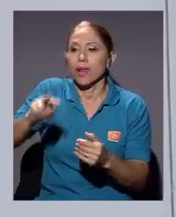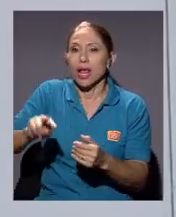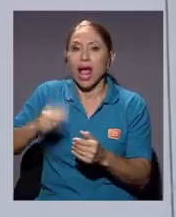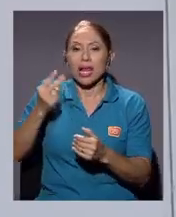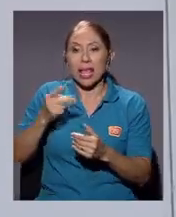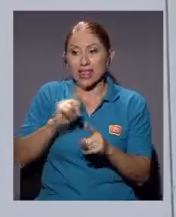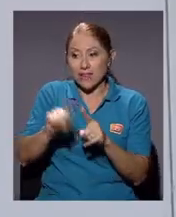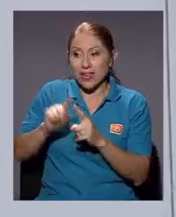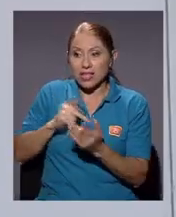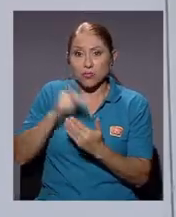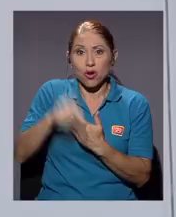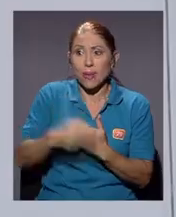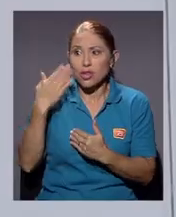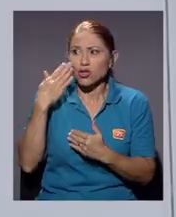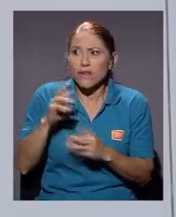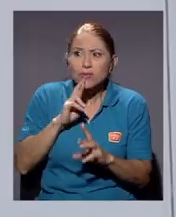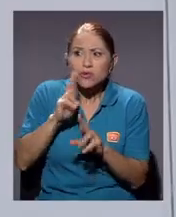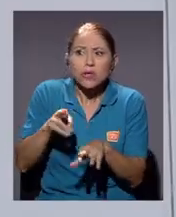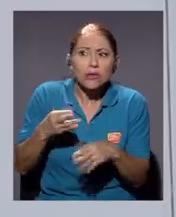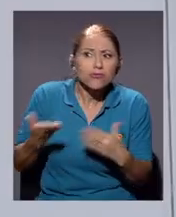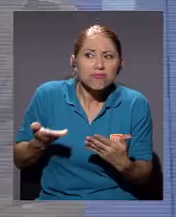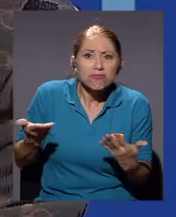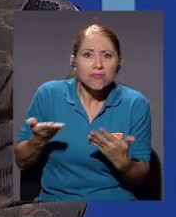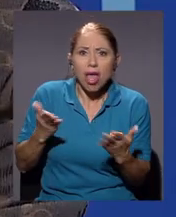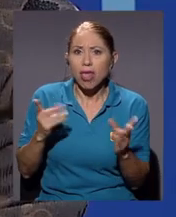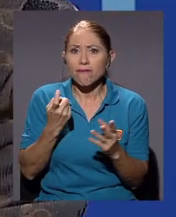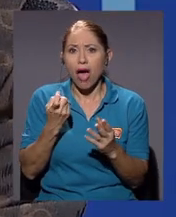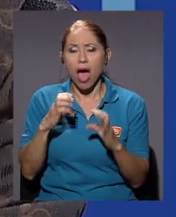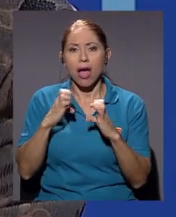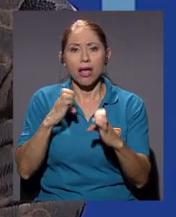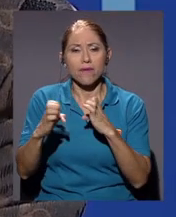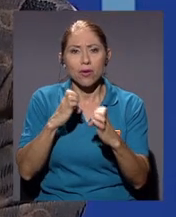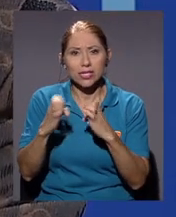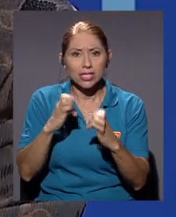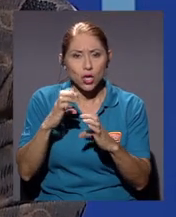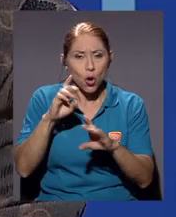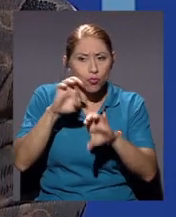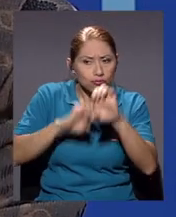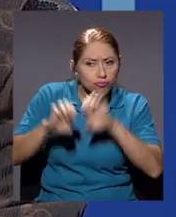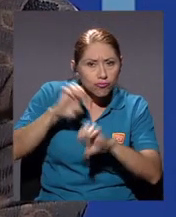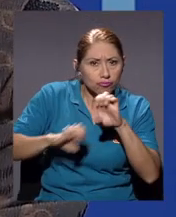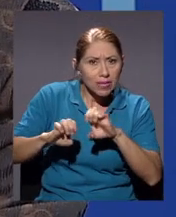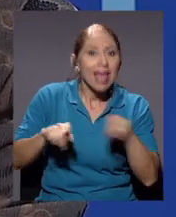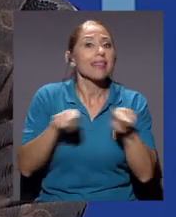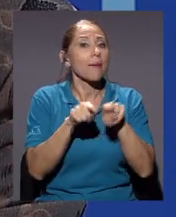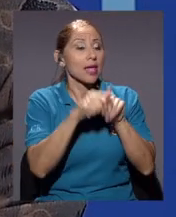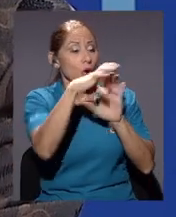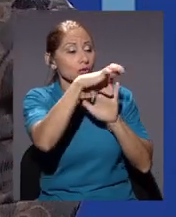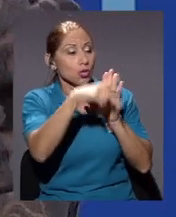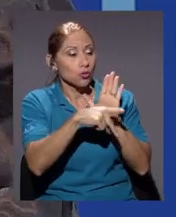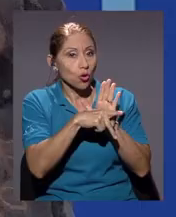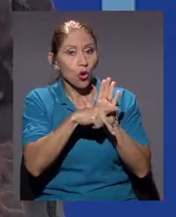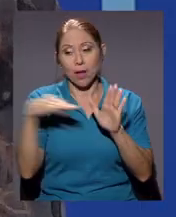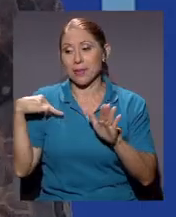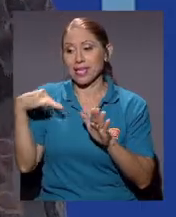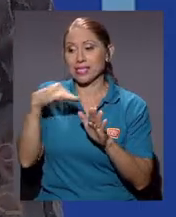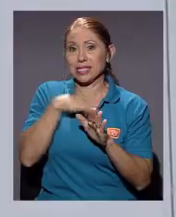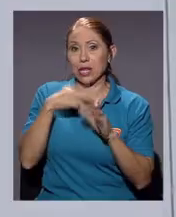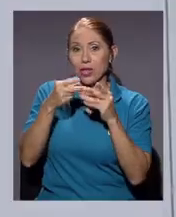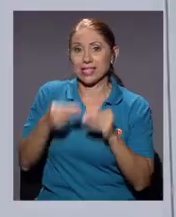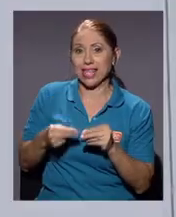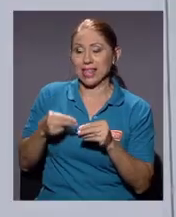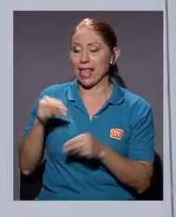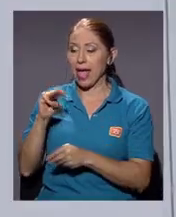que no sabemos cuál es la efectividad porque no están siendo evaluados y a pesar de que se dice por parte de la constitución y por parte de ministerio acción de mideplán